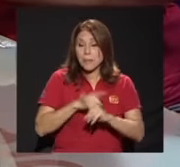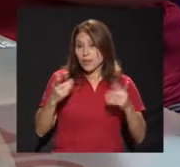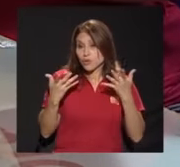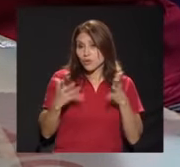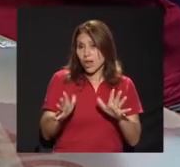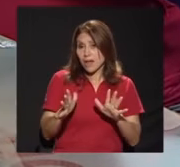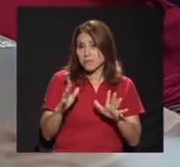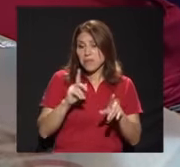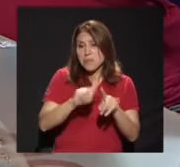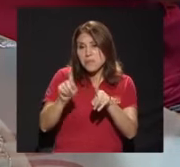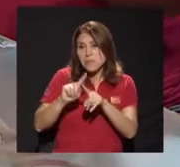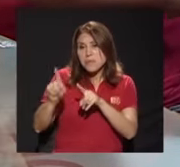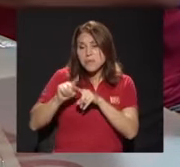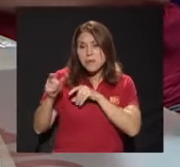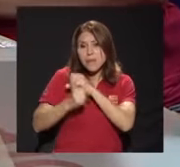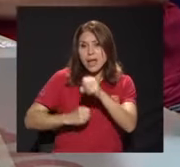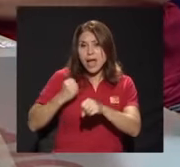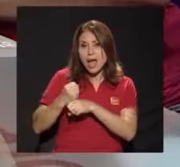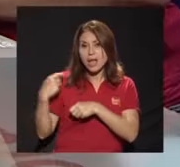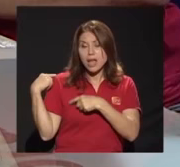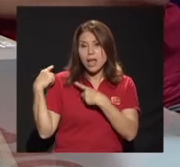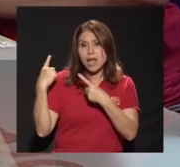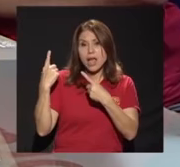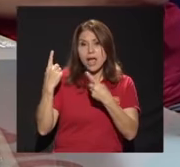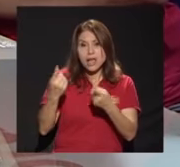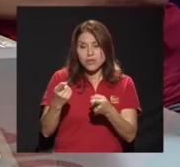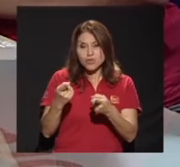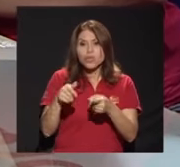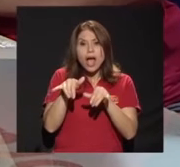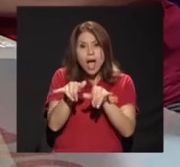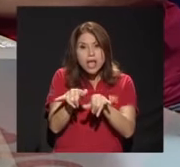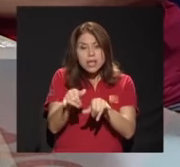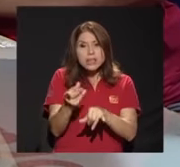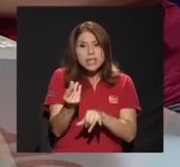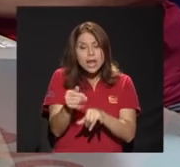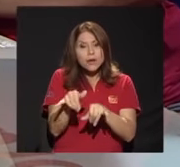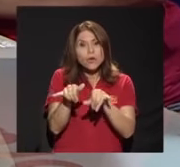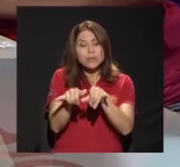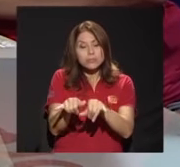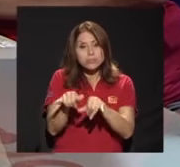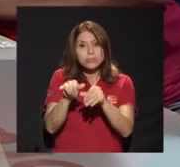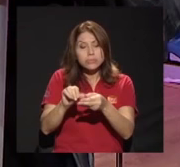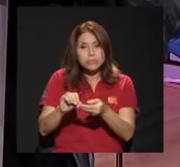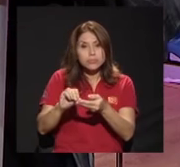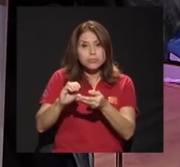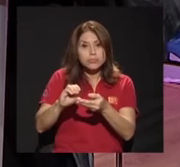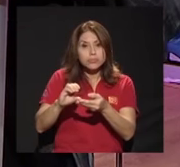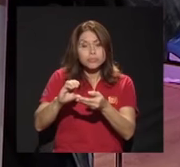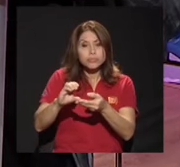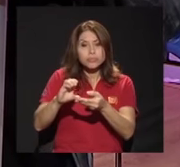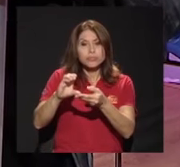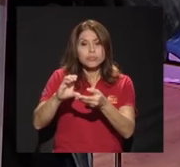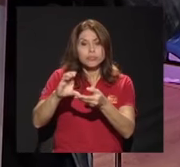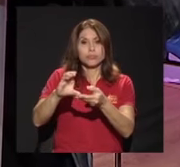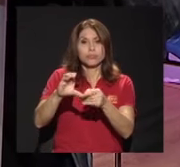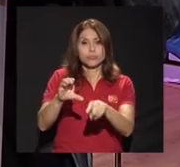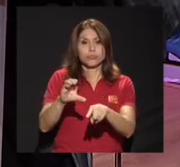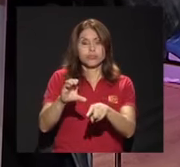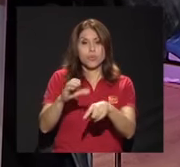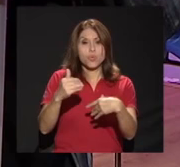años hay una cantidad enorme de dinero que ha estado ahí acumulada, son bastantes millones, y no se pueden